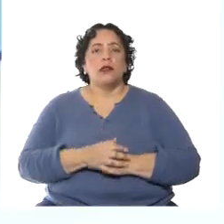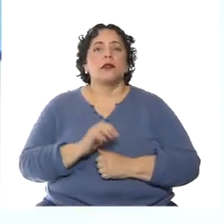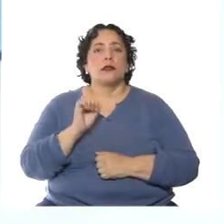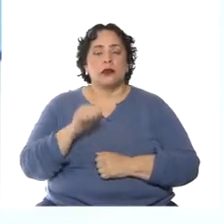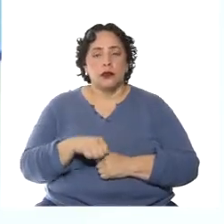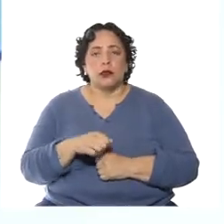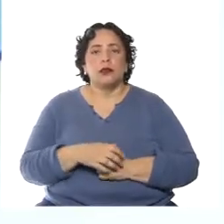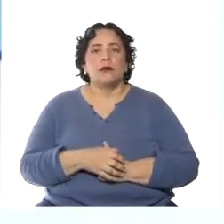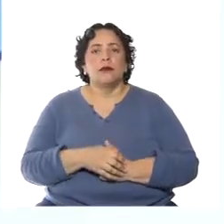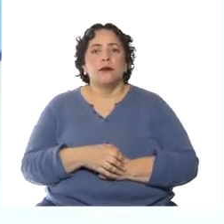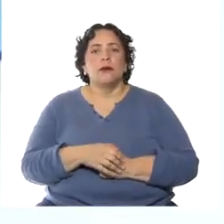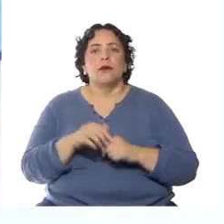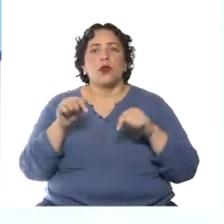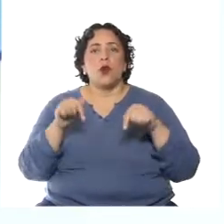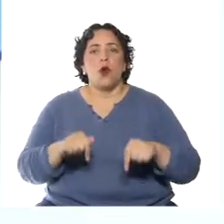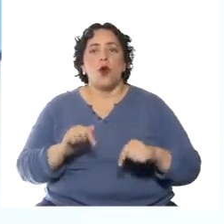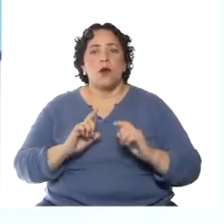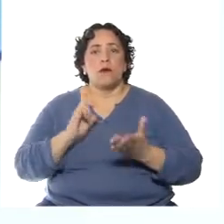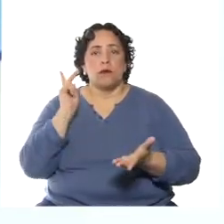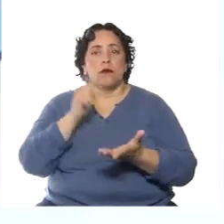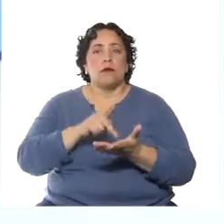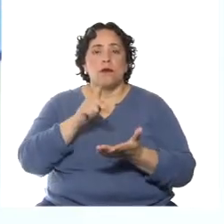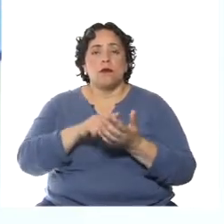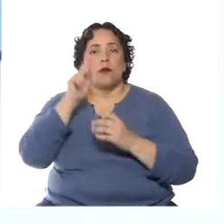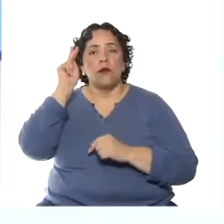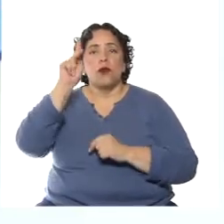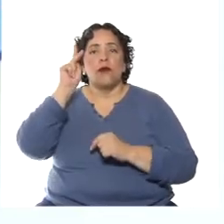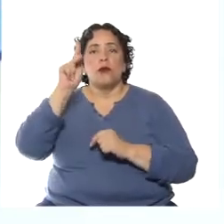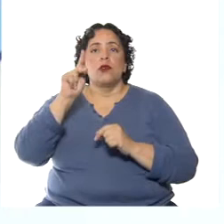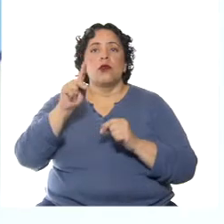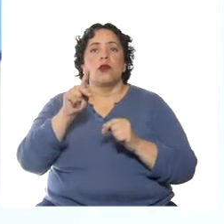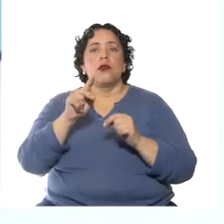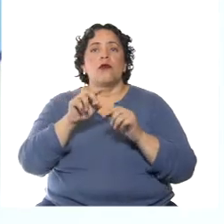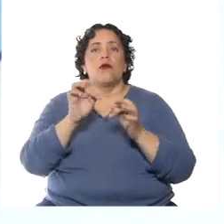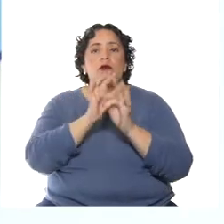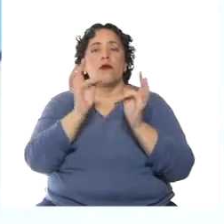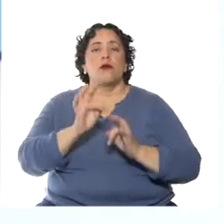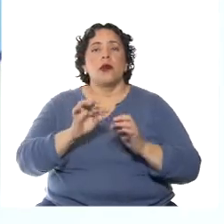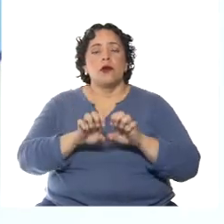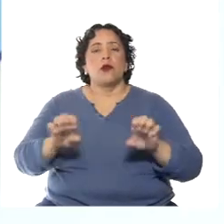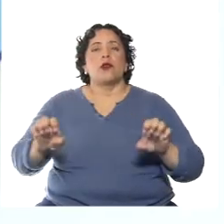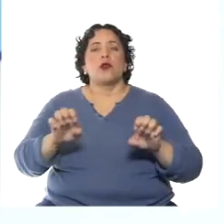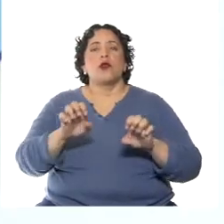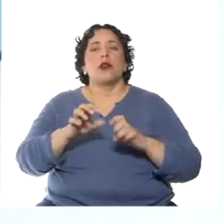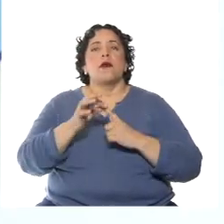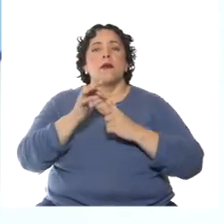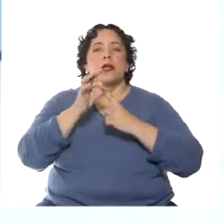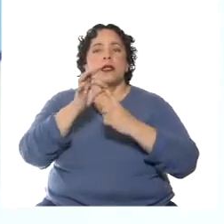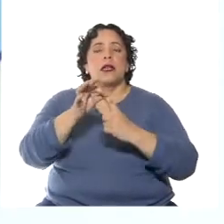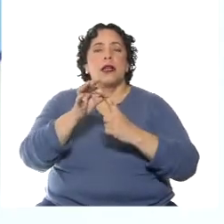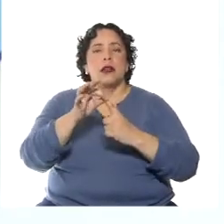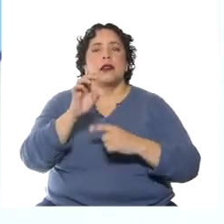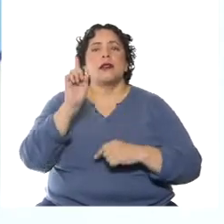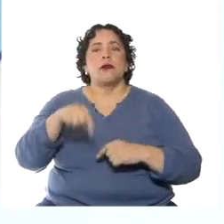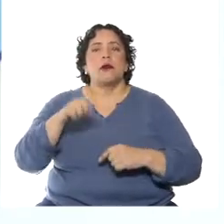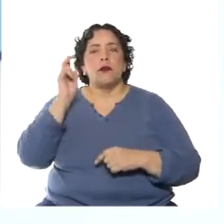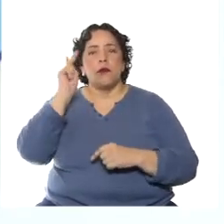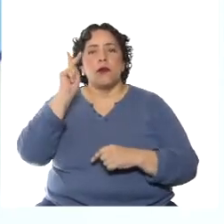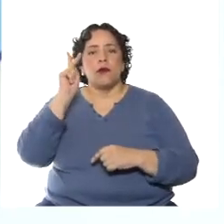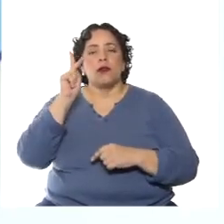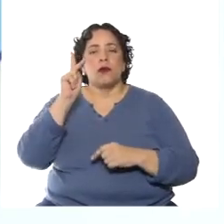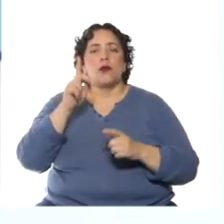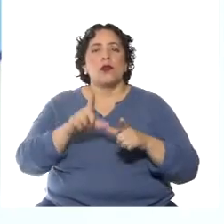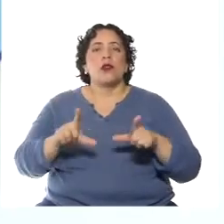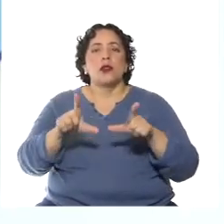claro que sí, Williamy. Hoy estarán presentes los docentes de la modalidad con necesidades educativas especiales y los profesores de